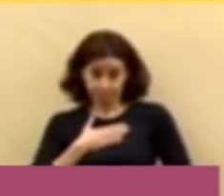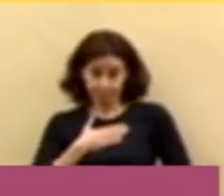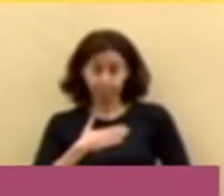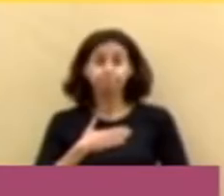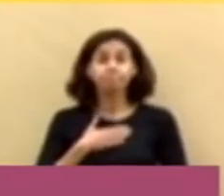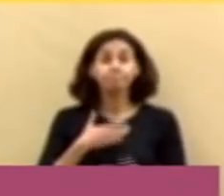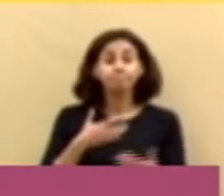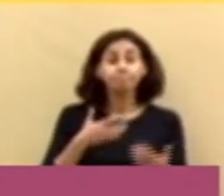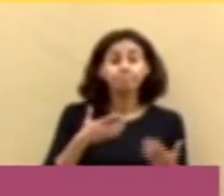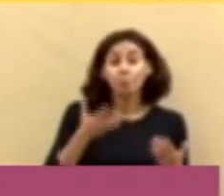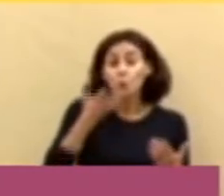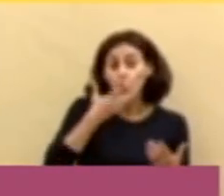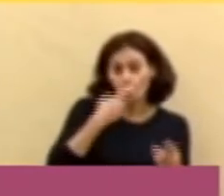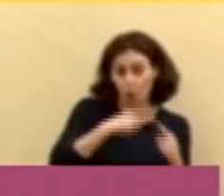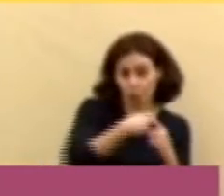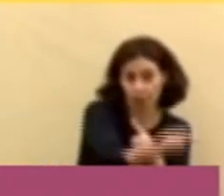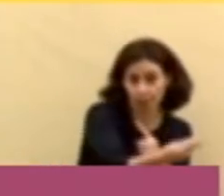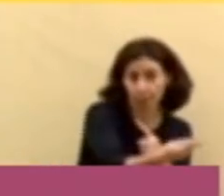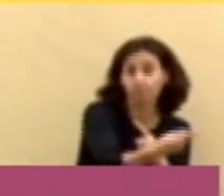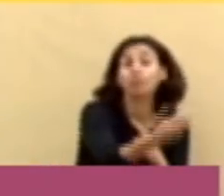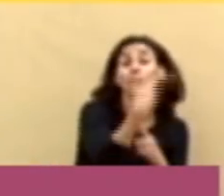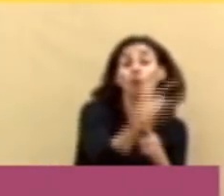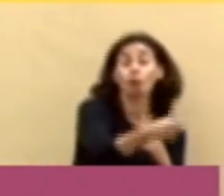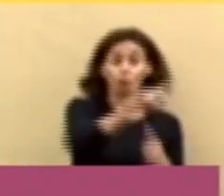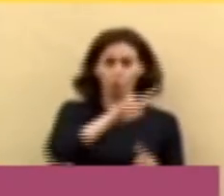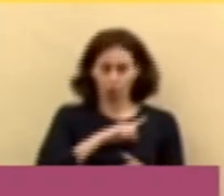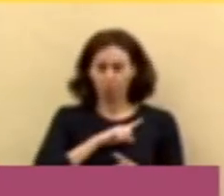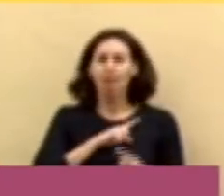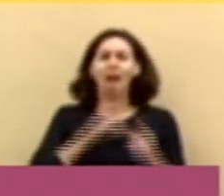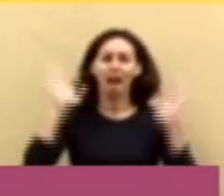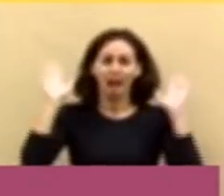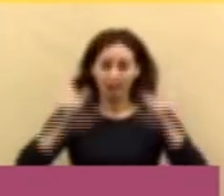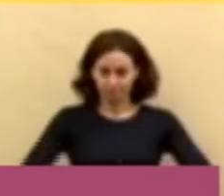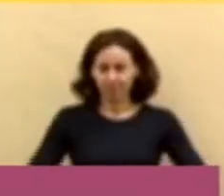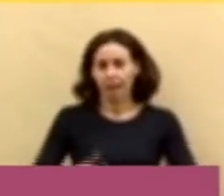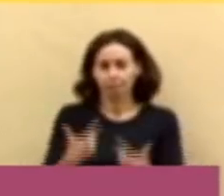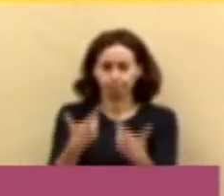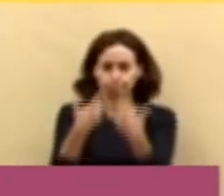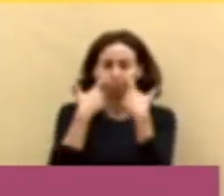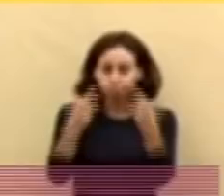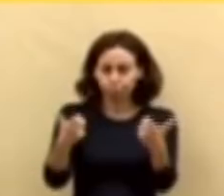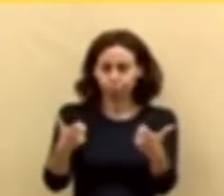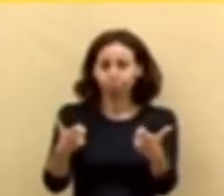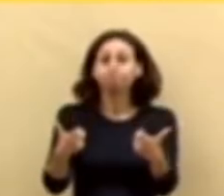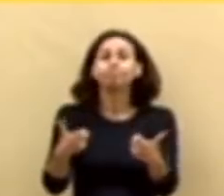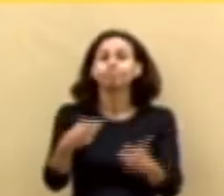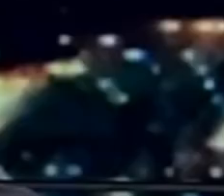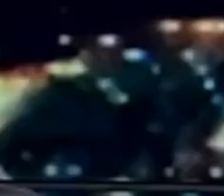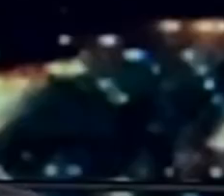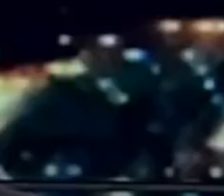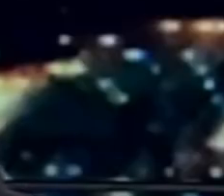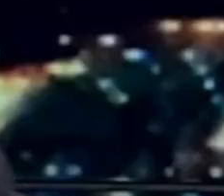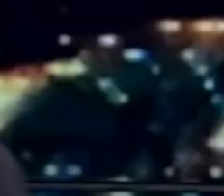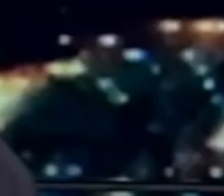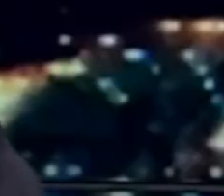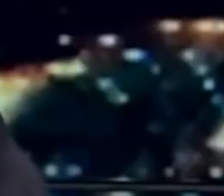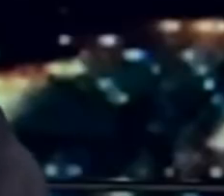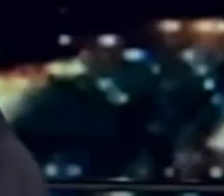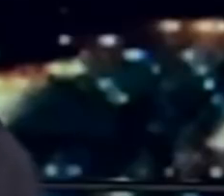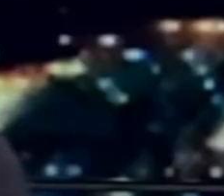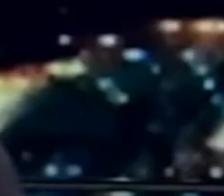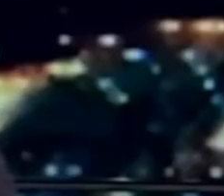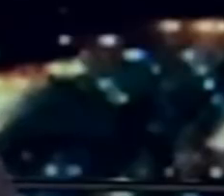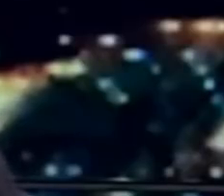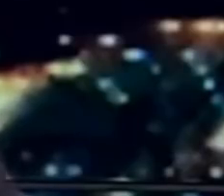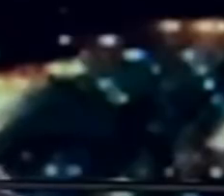conoce muy bien, ha pagado un tributo de sangre que ahora pisotean personas como ustedes. Un tributo de sangre